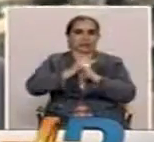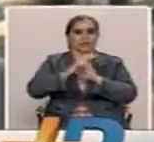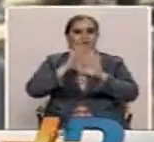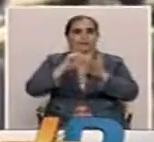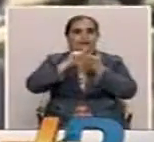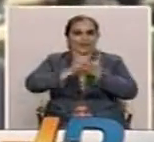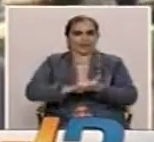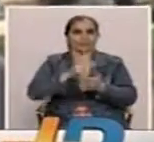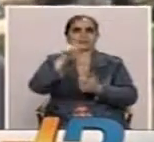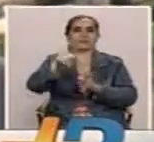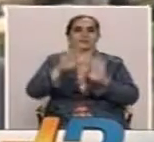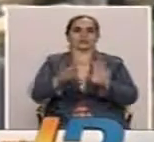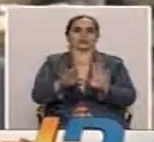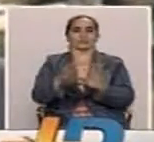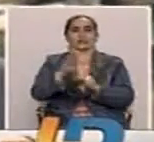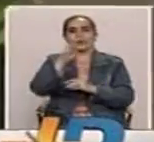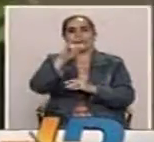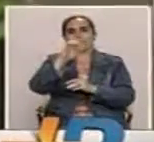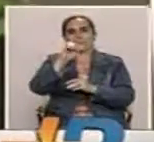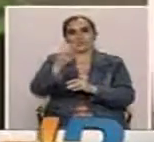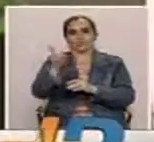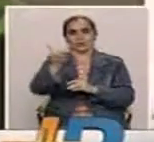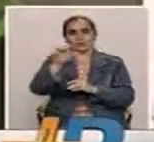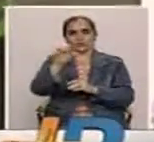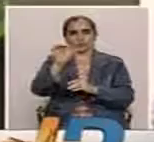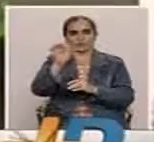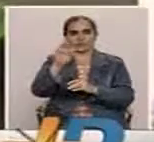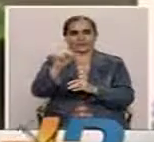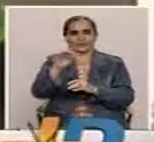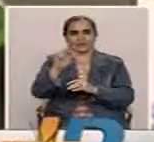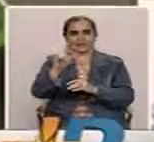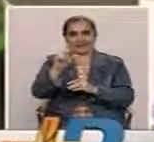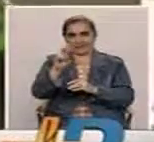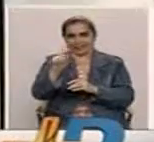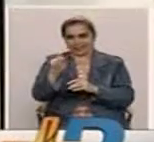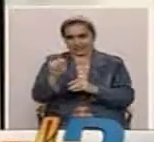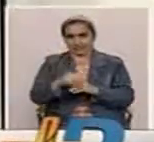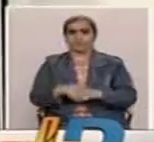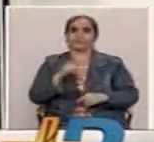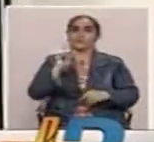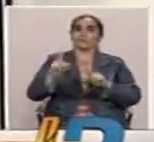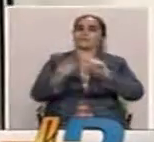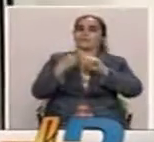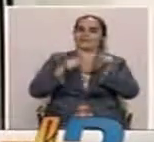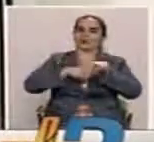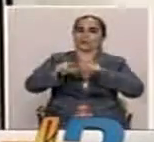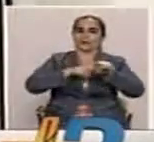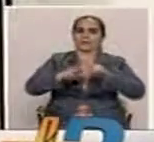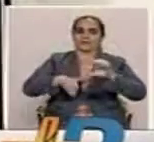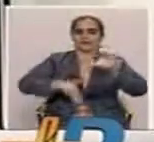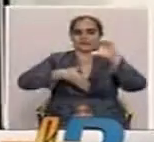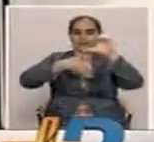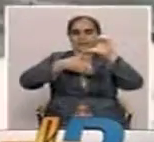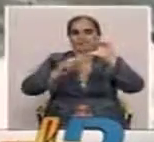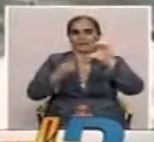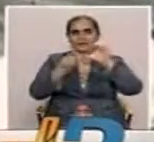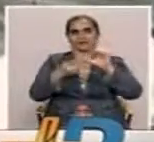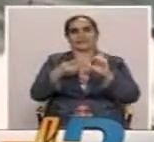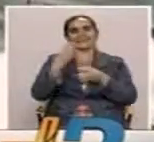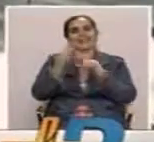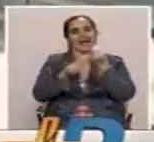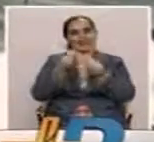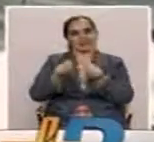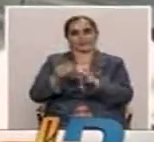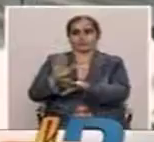el aspecto de biosostenibilidad. El objetivo de la competencia, que por primera vez tiene lugar en Latinoamérica, es crear un modelo